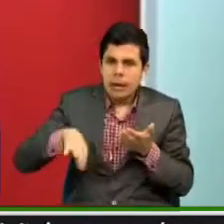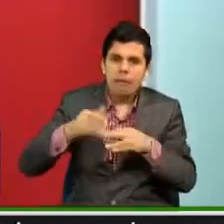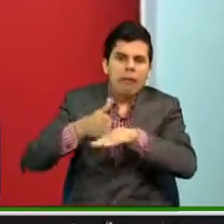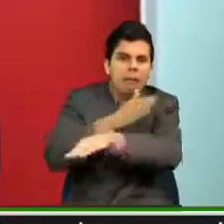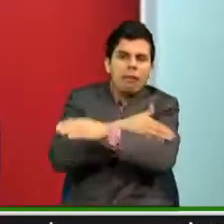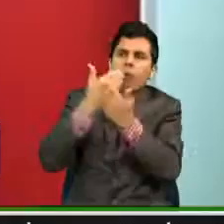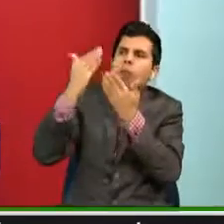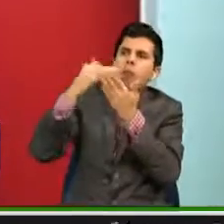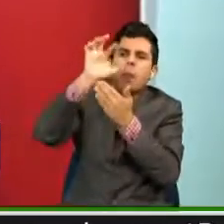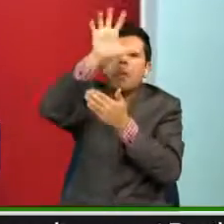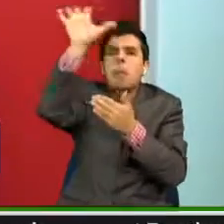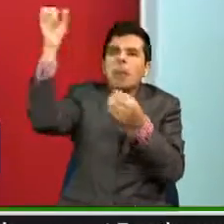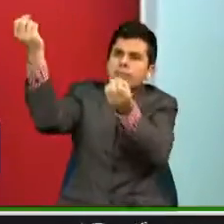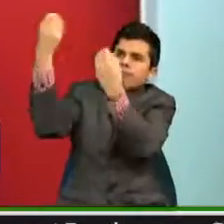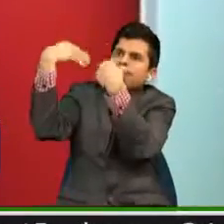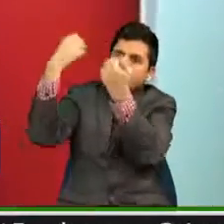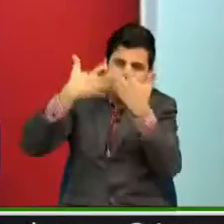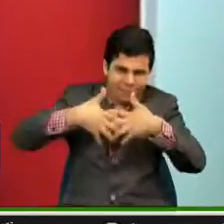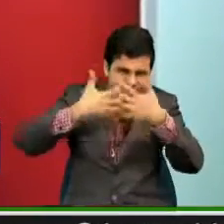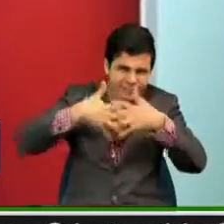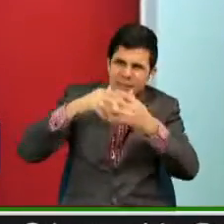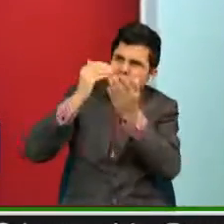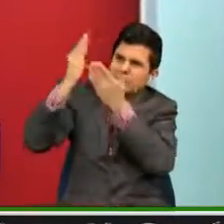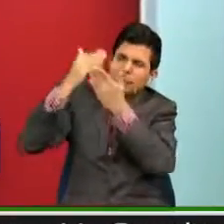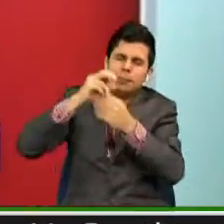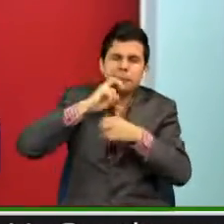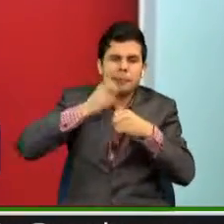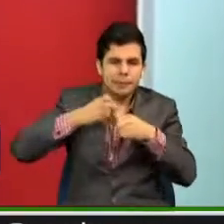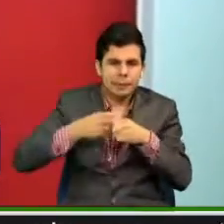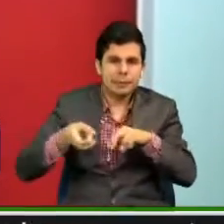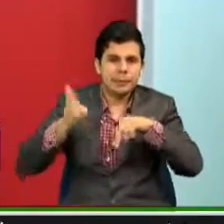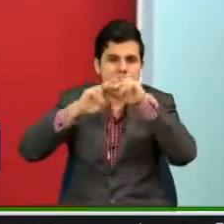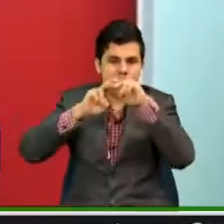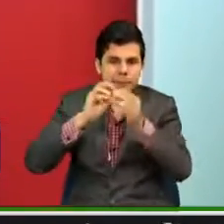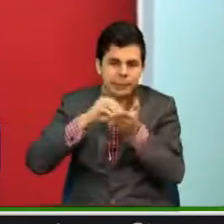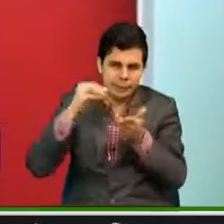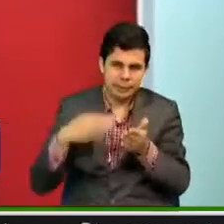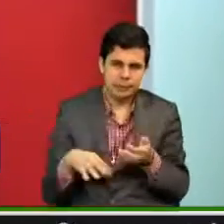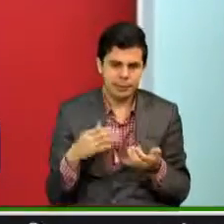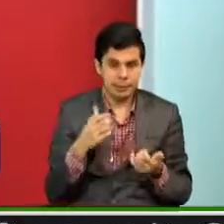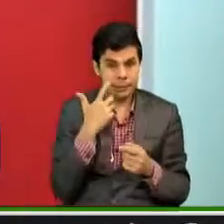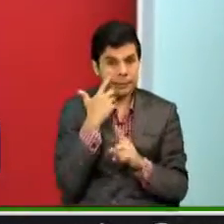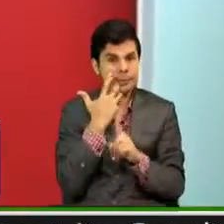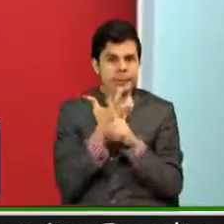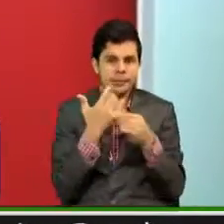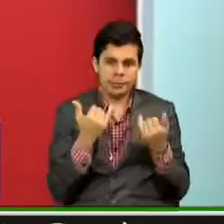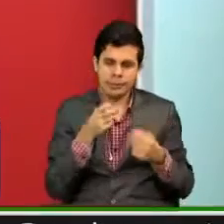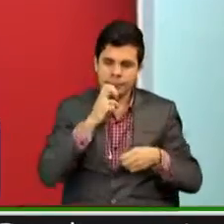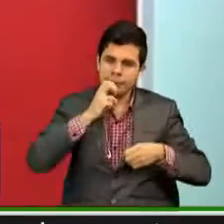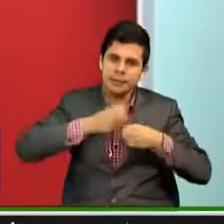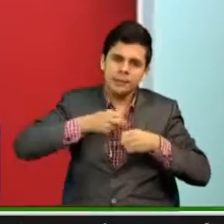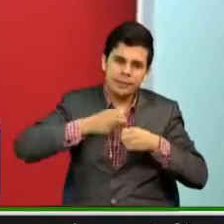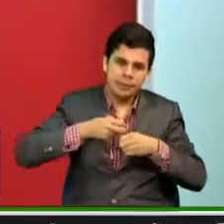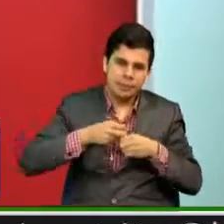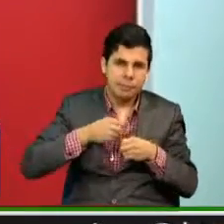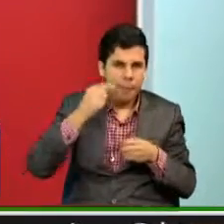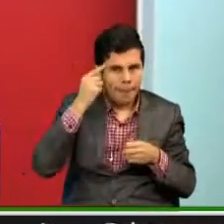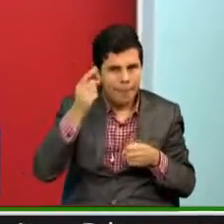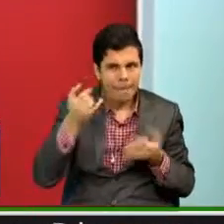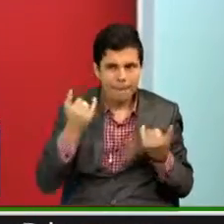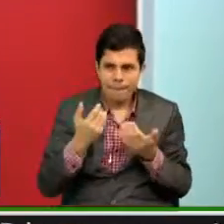importaban. Los productos que consumimos importados también se vuelven más costosos, que le puede impactar a la inflación.